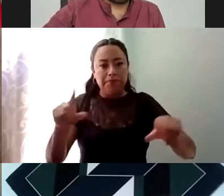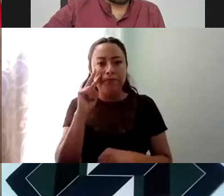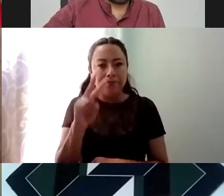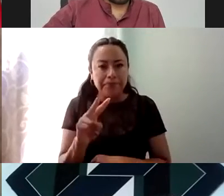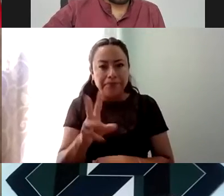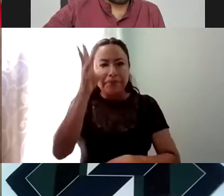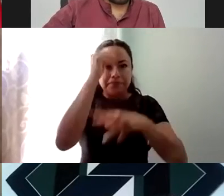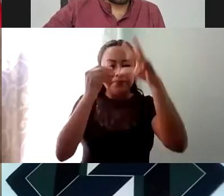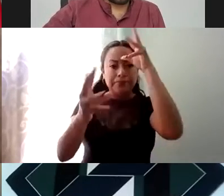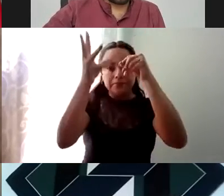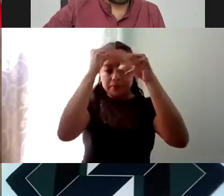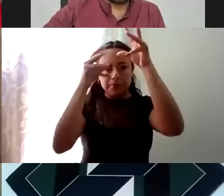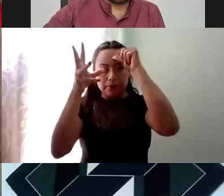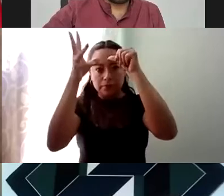programas,